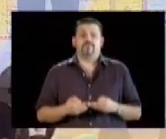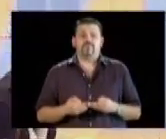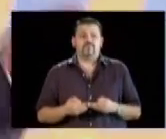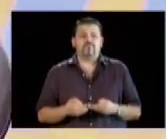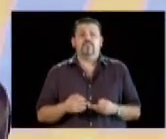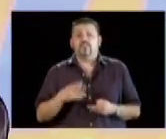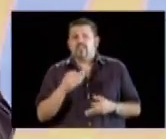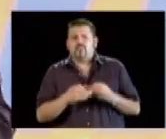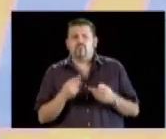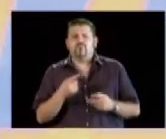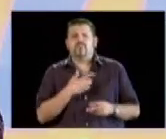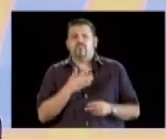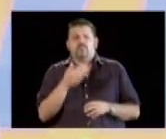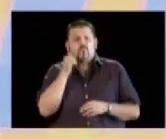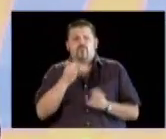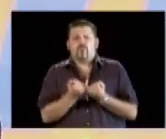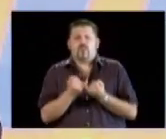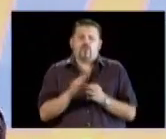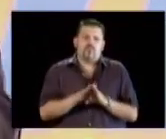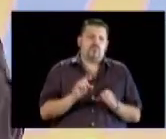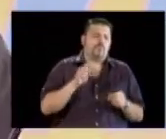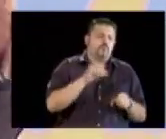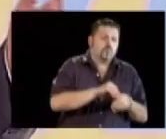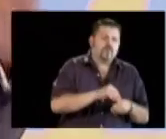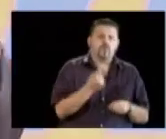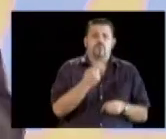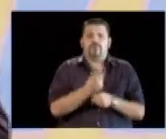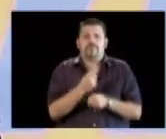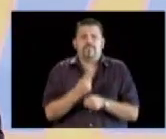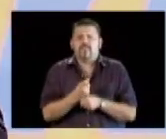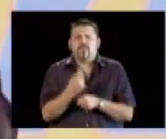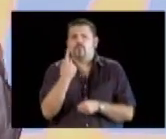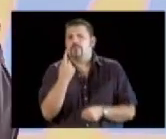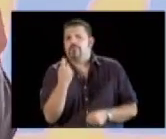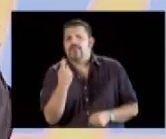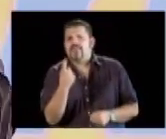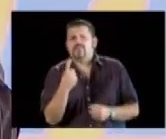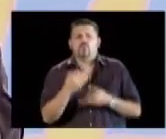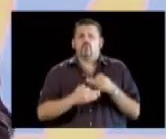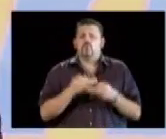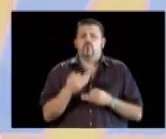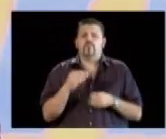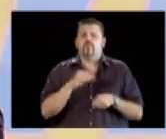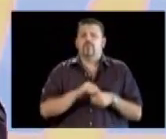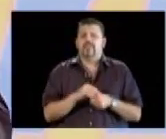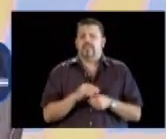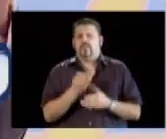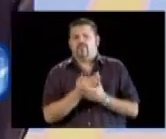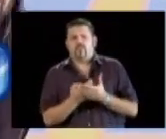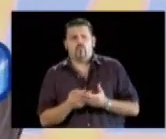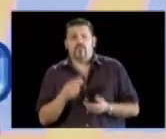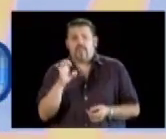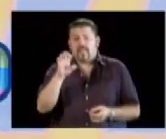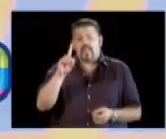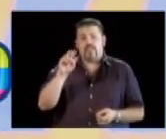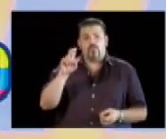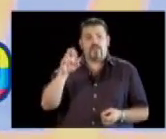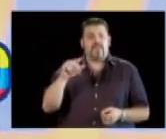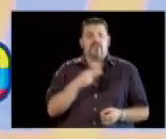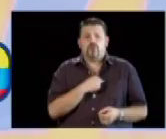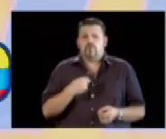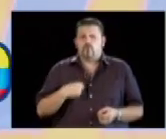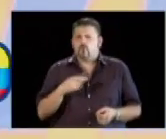ustedes redondean hacia un peso la factura o el recibo, para que quede un peso en favor de Educare, y no solamente podamos